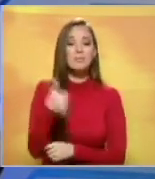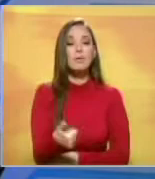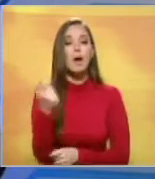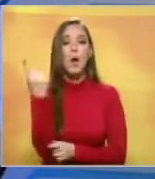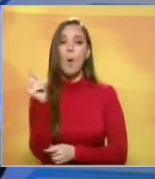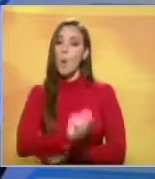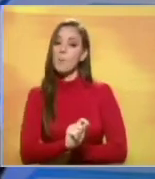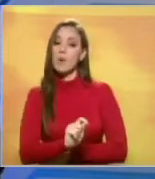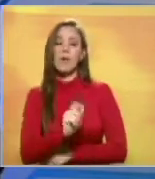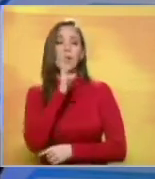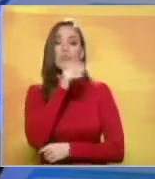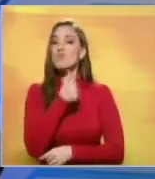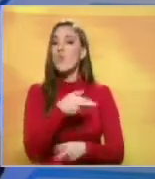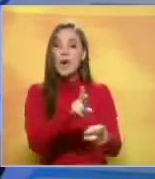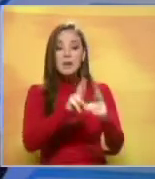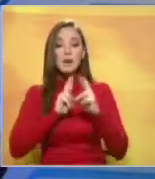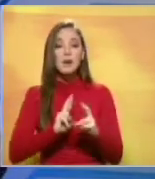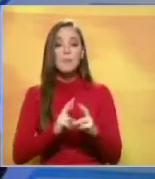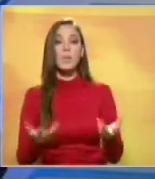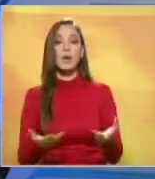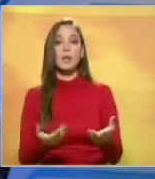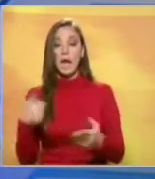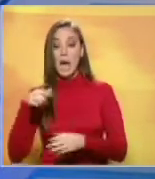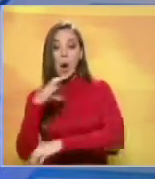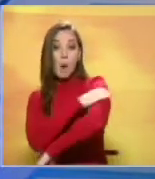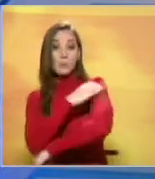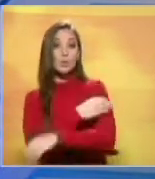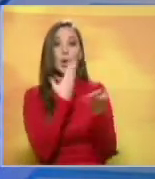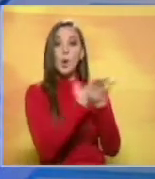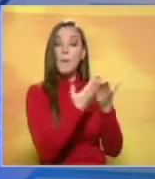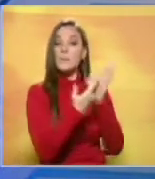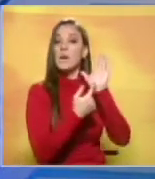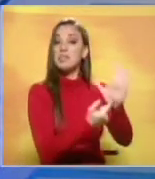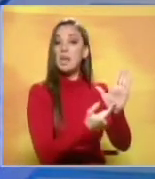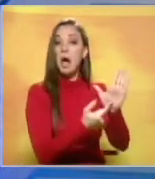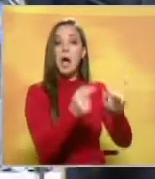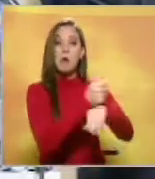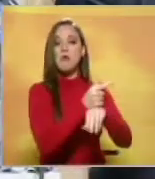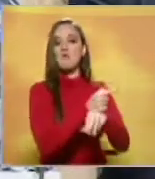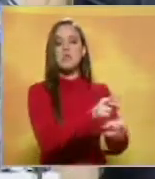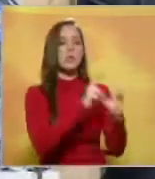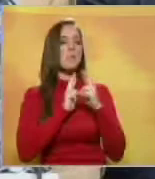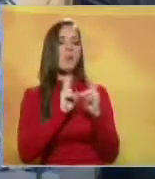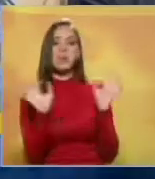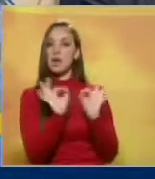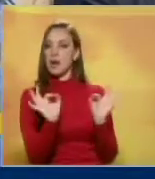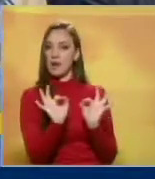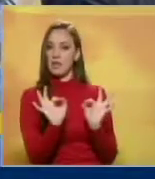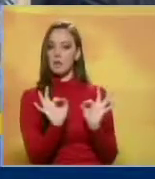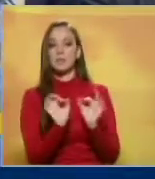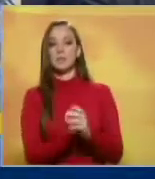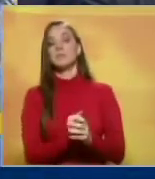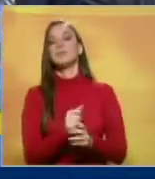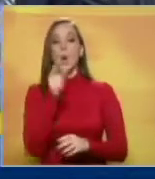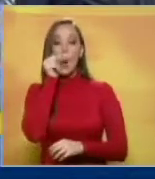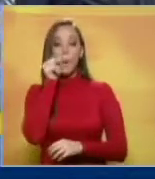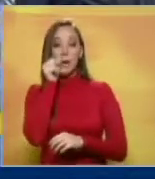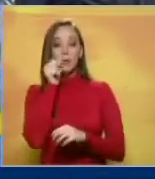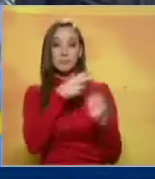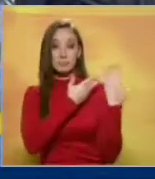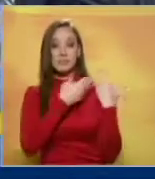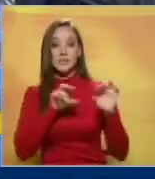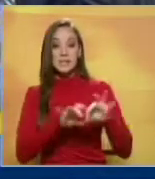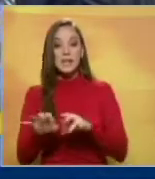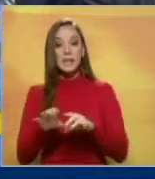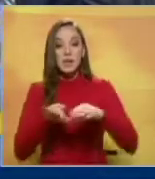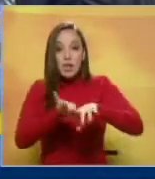no haya respuesta a los planteamientos presentados euclid de sotillo nos cuenta más ramón guillermo aveledo secretario ejecutivo de